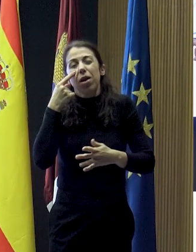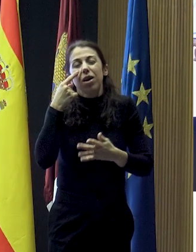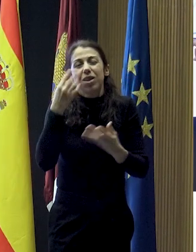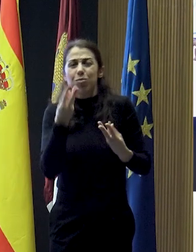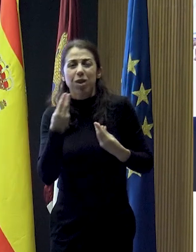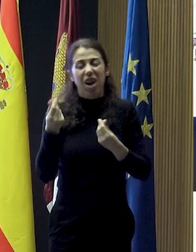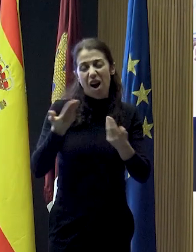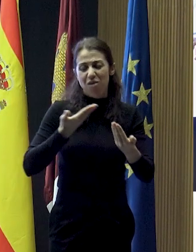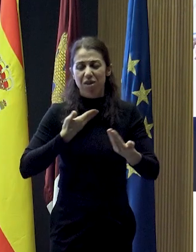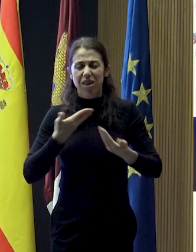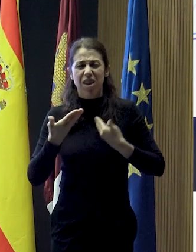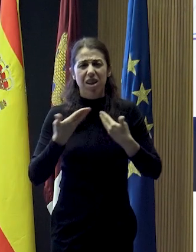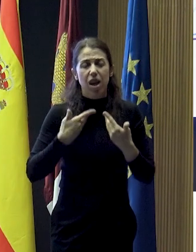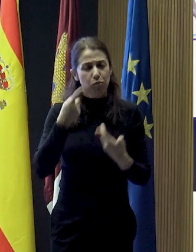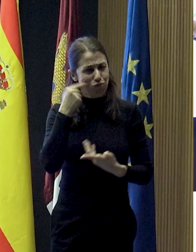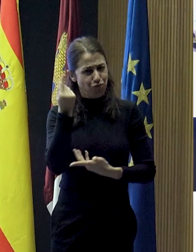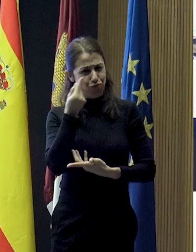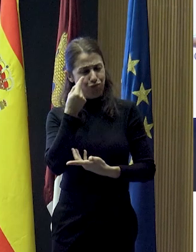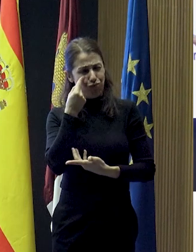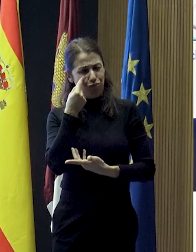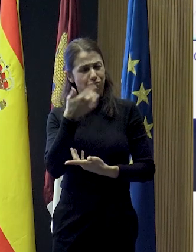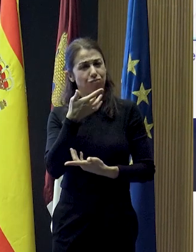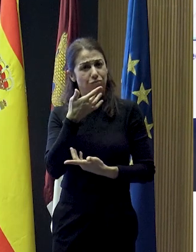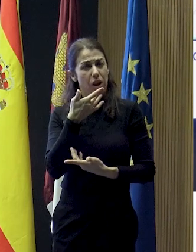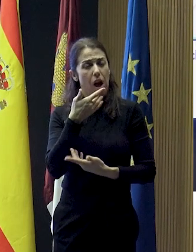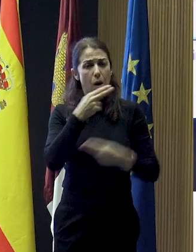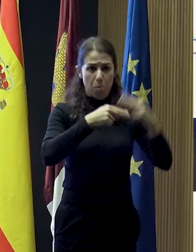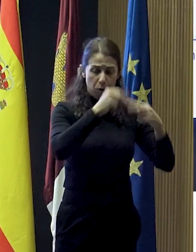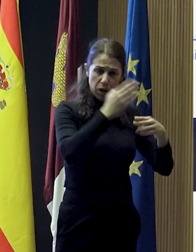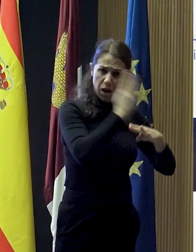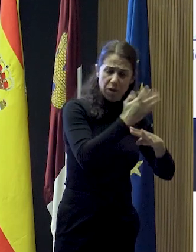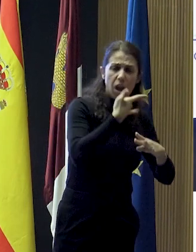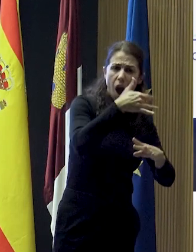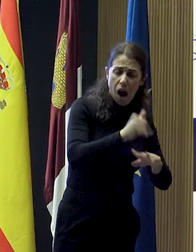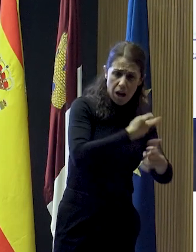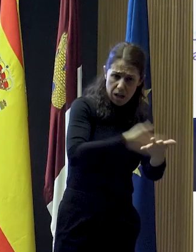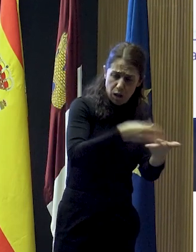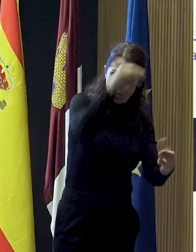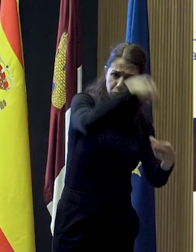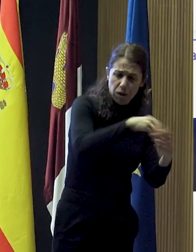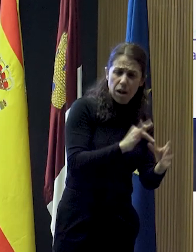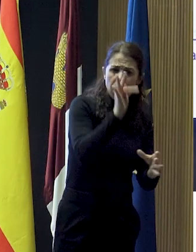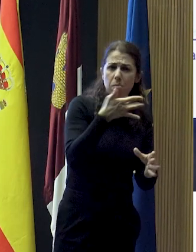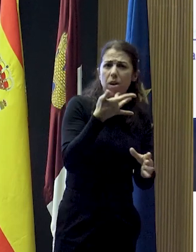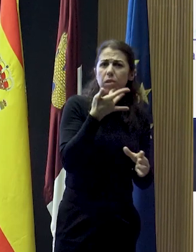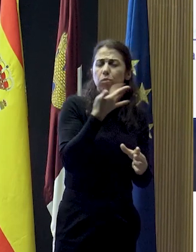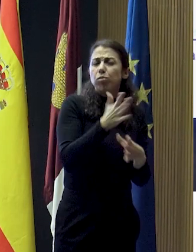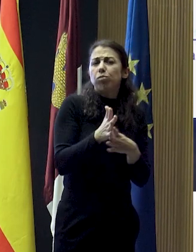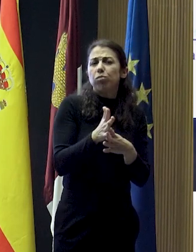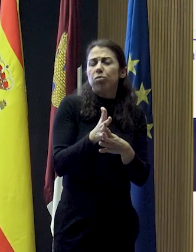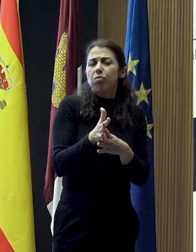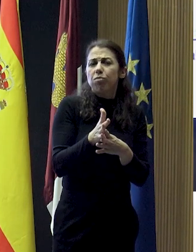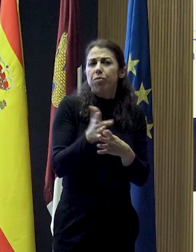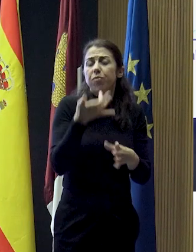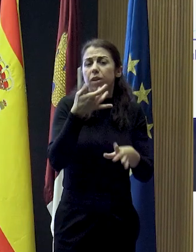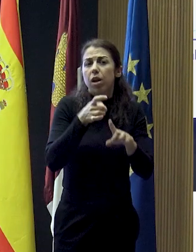cierta sintomatología. Tiene proteínas aberrantes circulando en su sangre, pero además puede presentar